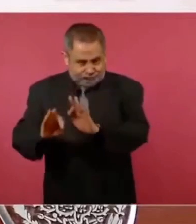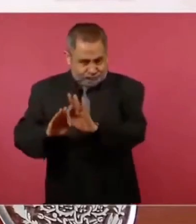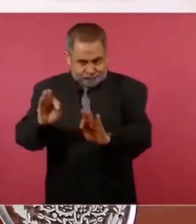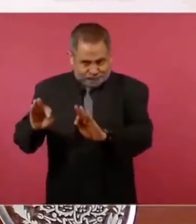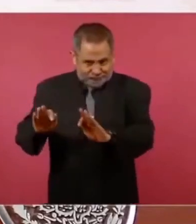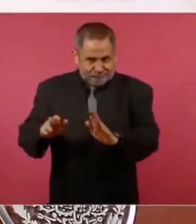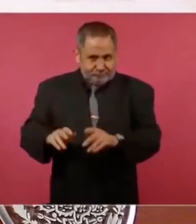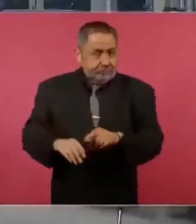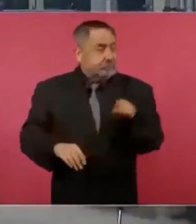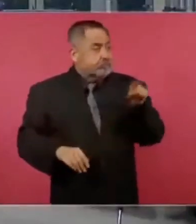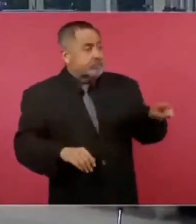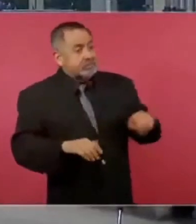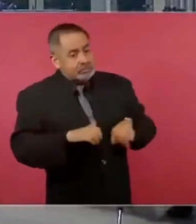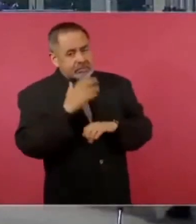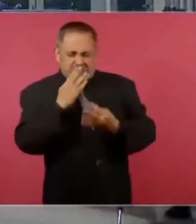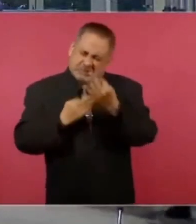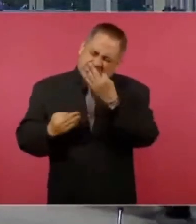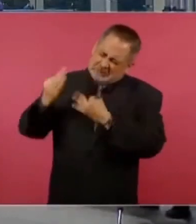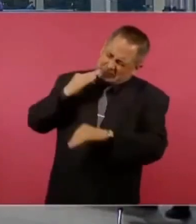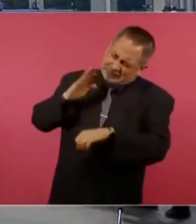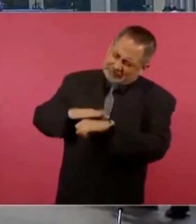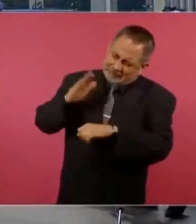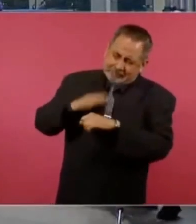Pero quiere más apapacho.